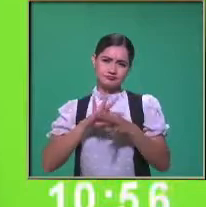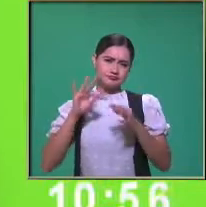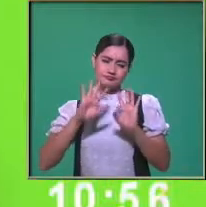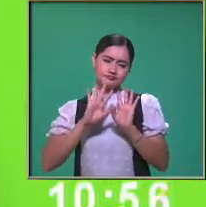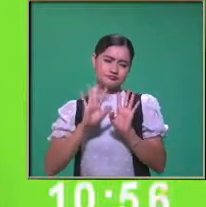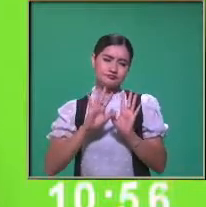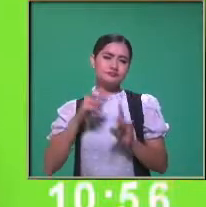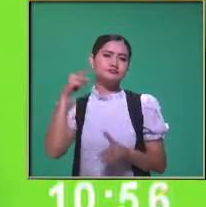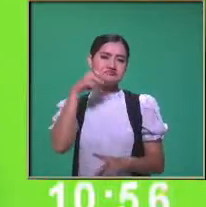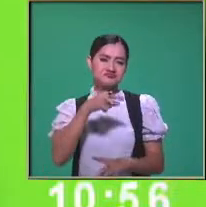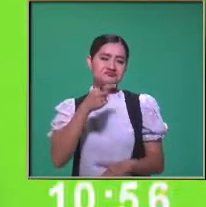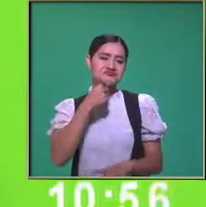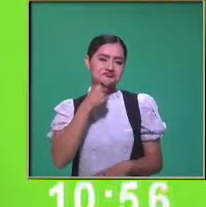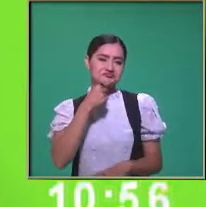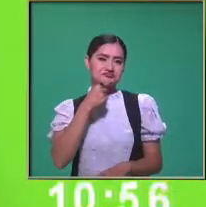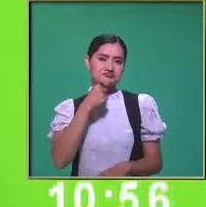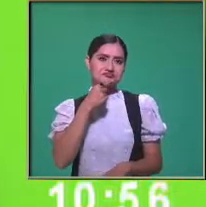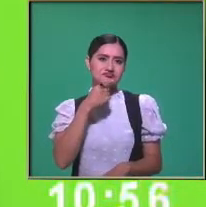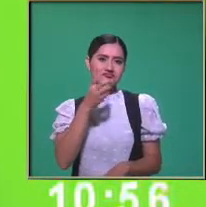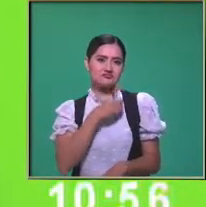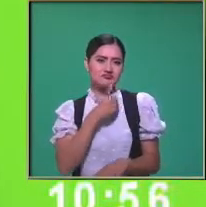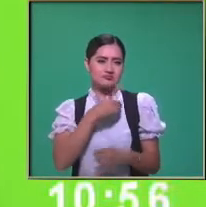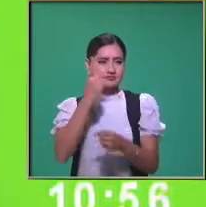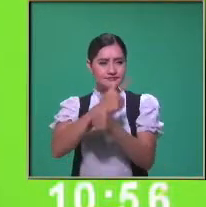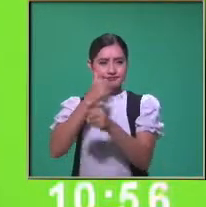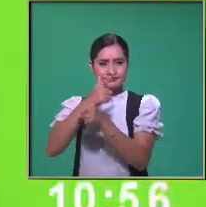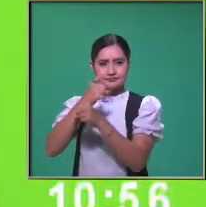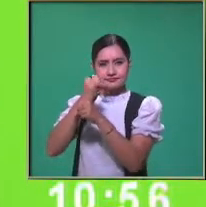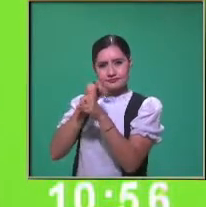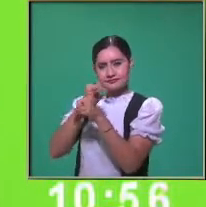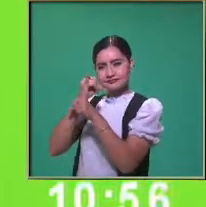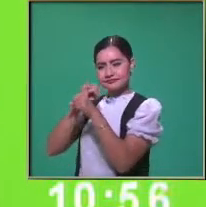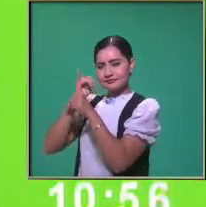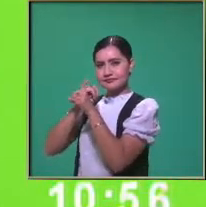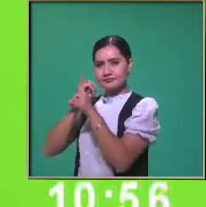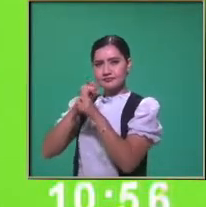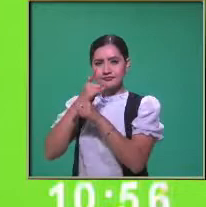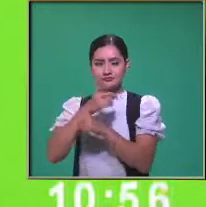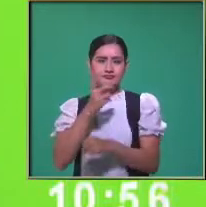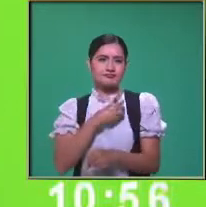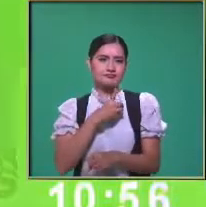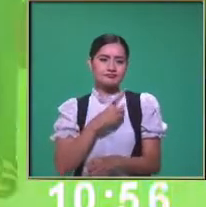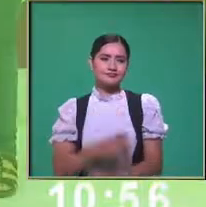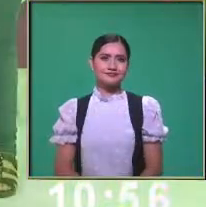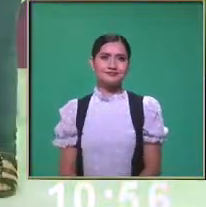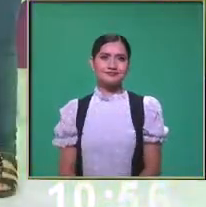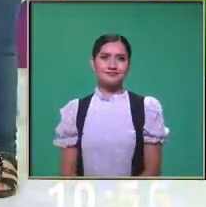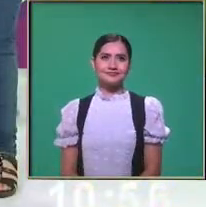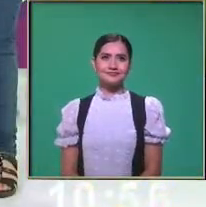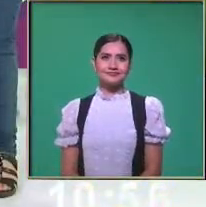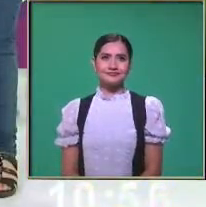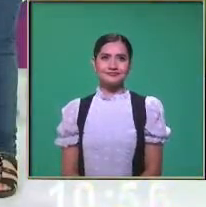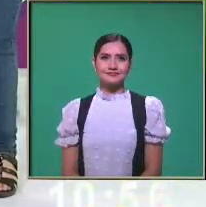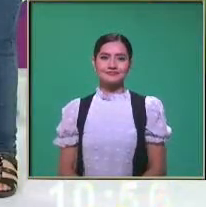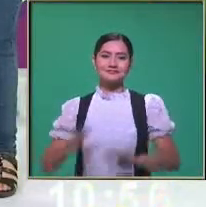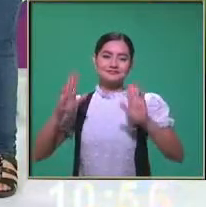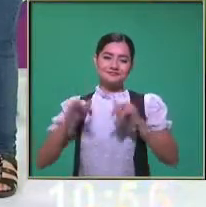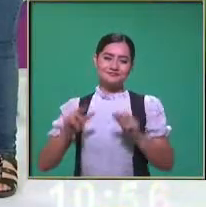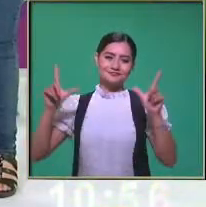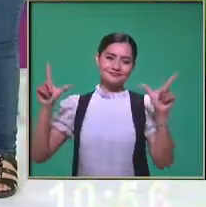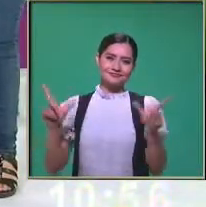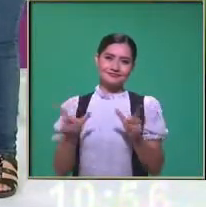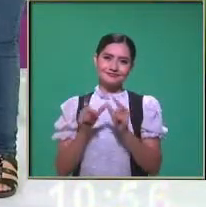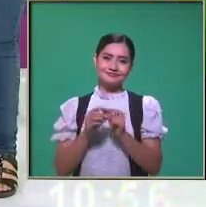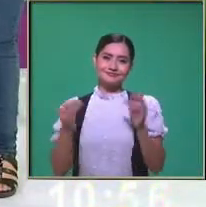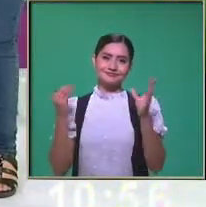solamente él, por medio de la exploración y la investigación, lo va a hacer. ¿verdad? Así es. Y pues nos despedimos,